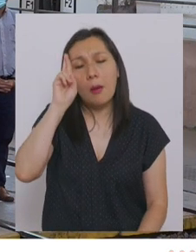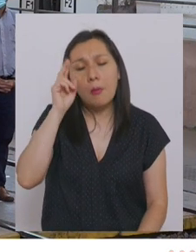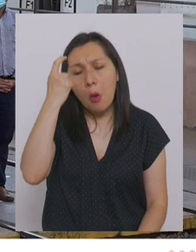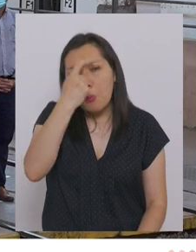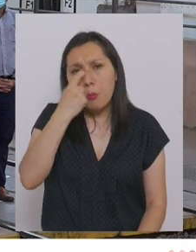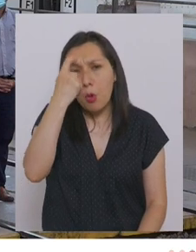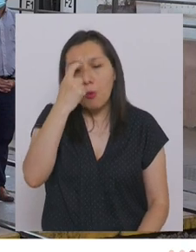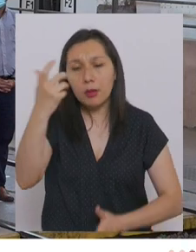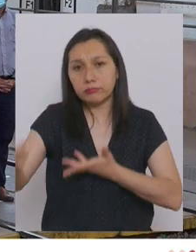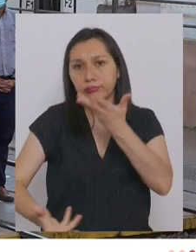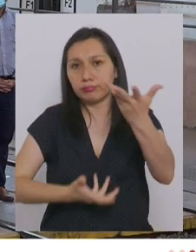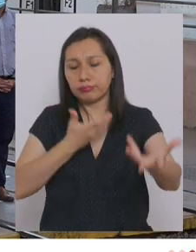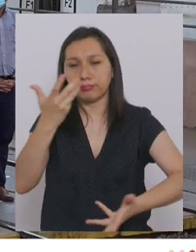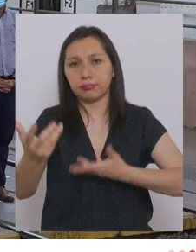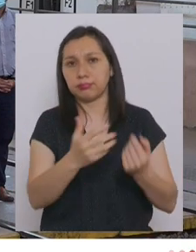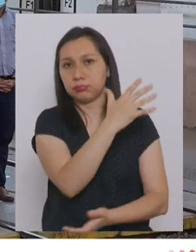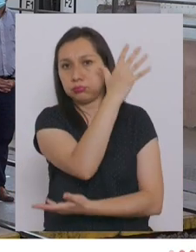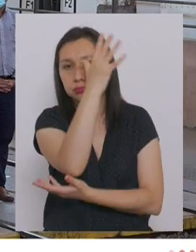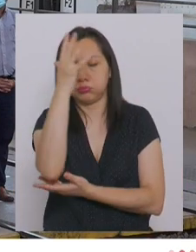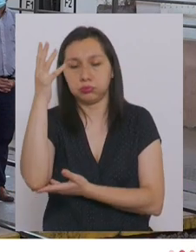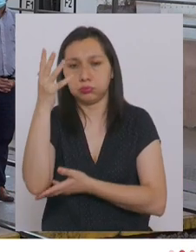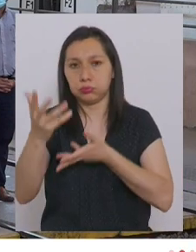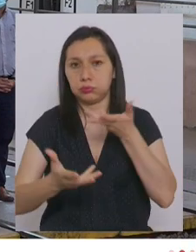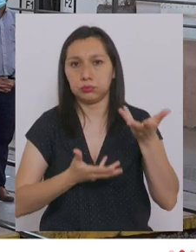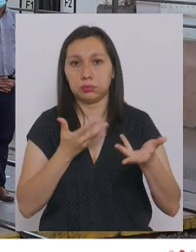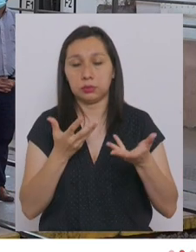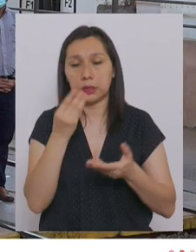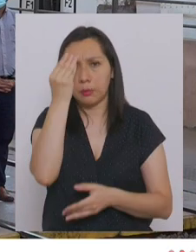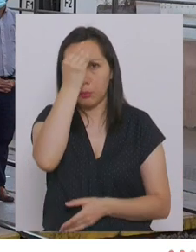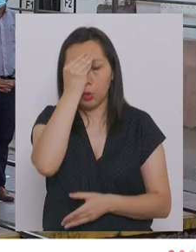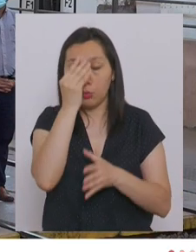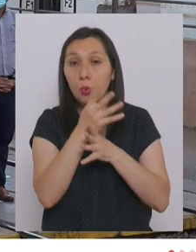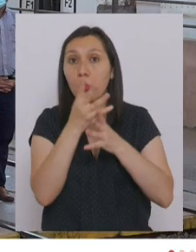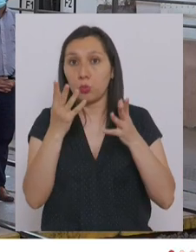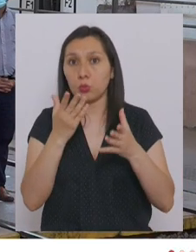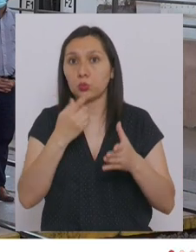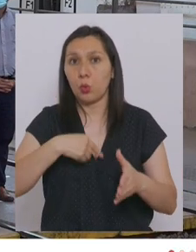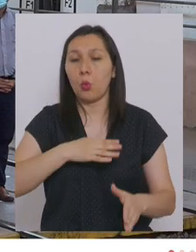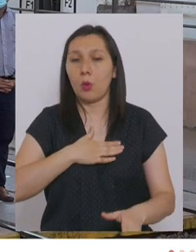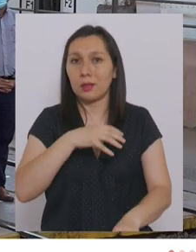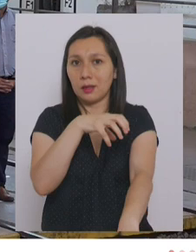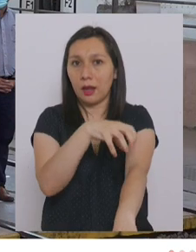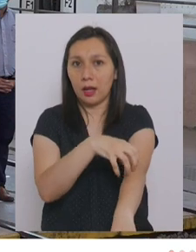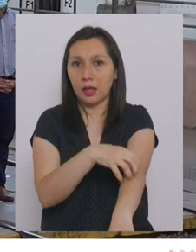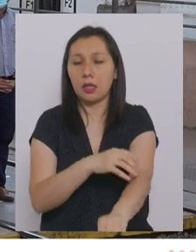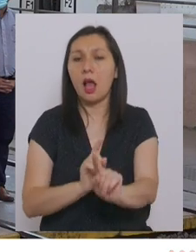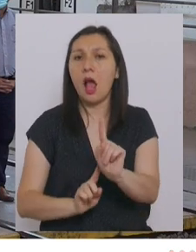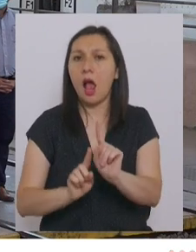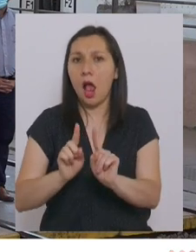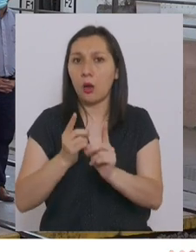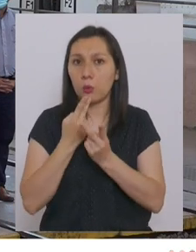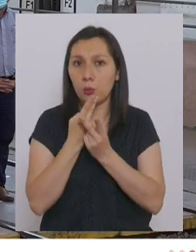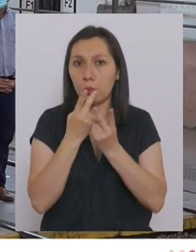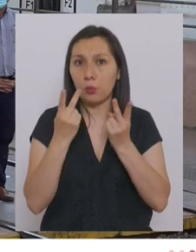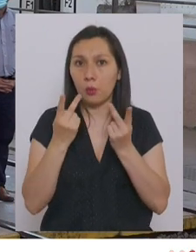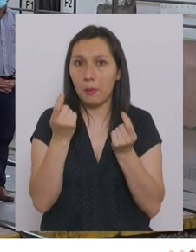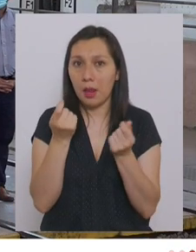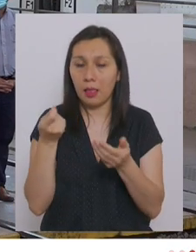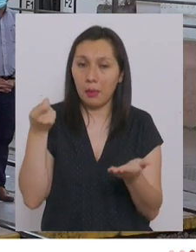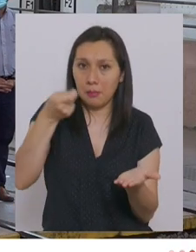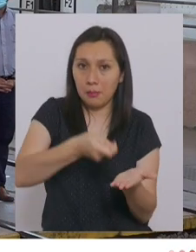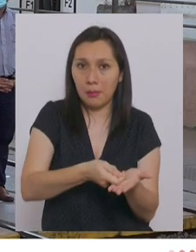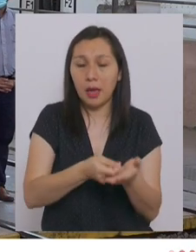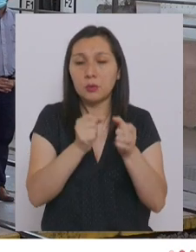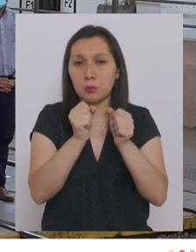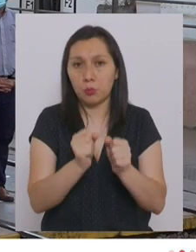el tema de los incendios forestales, un tema que preocupa mucho en nuestra región. ¿Hay algún anuncio, alguna inversión extra que